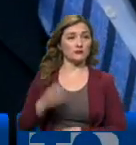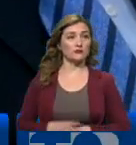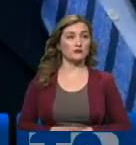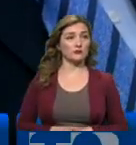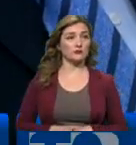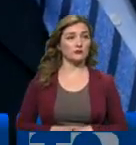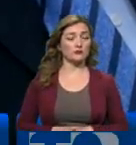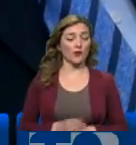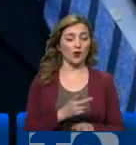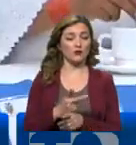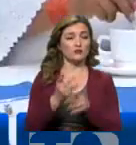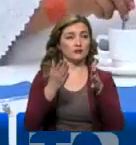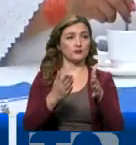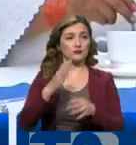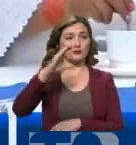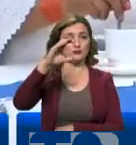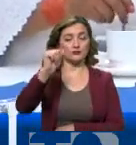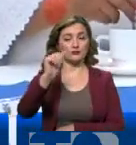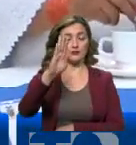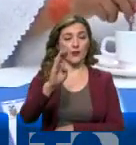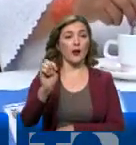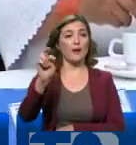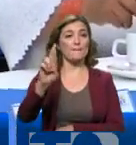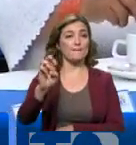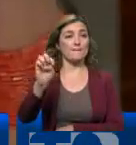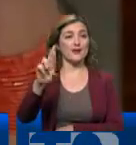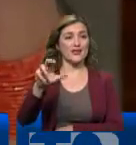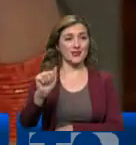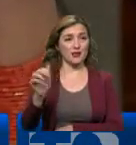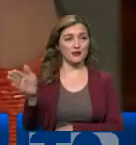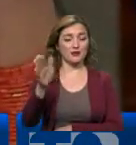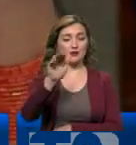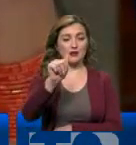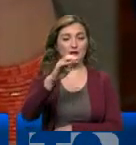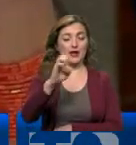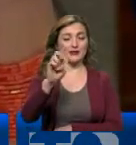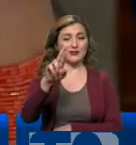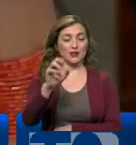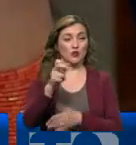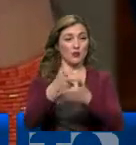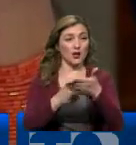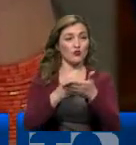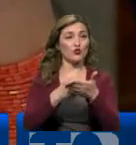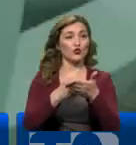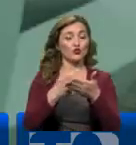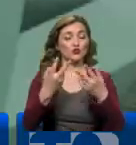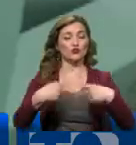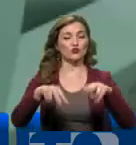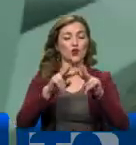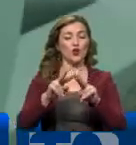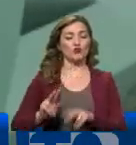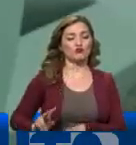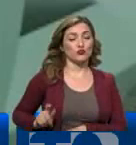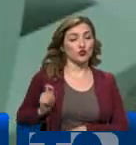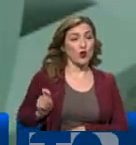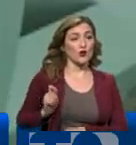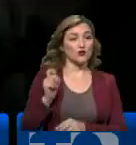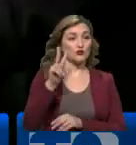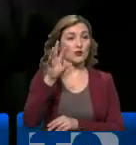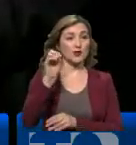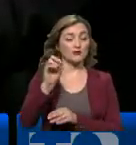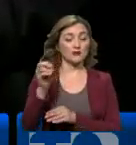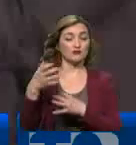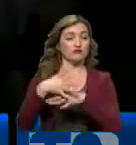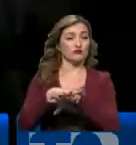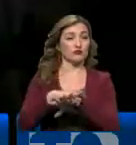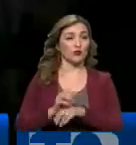Tamaín, y de los consejeros José Cabrera y Estela Acero. Es decir, deberán pagar una multa equivalente a 20 salarios básicos unificados.